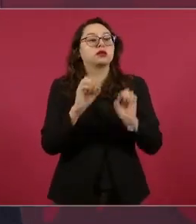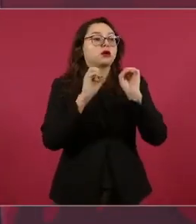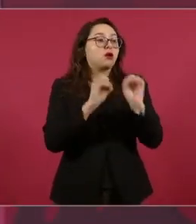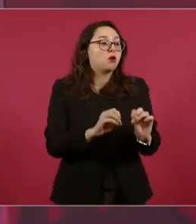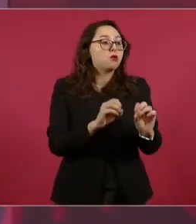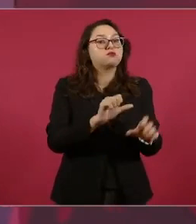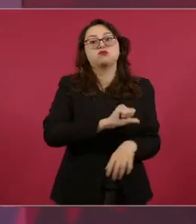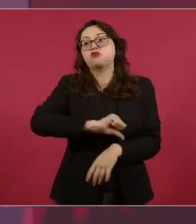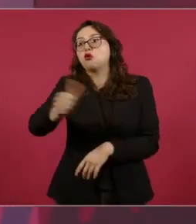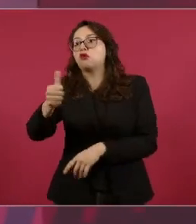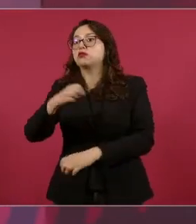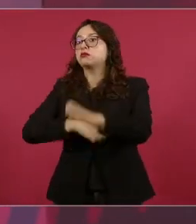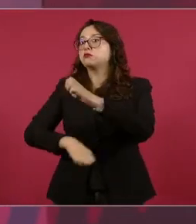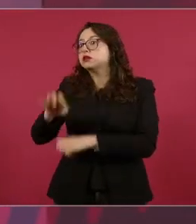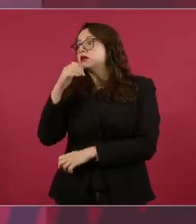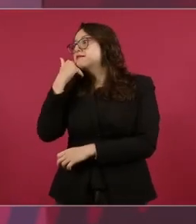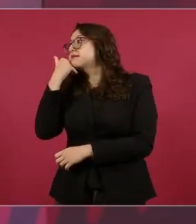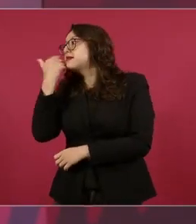a